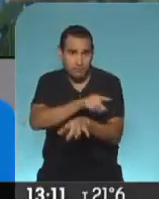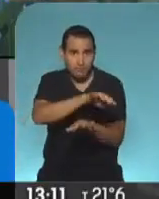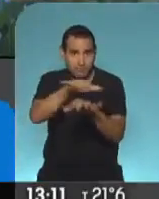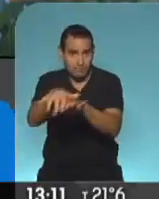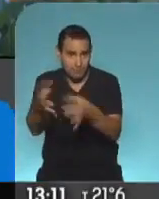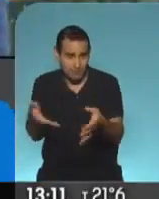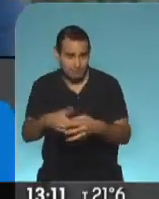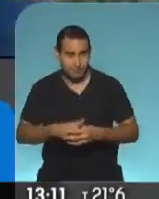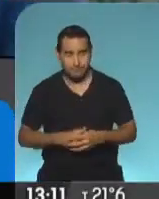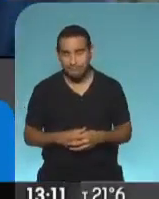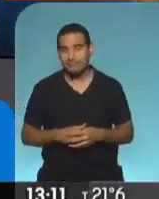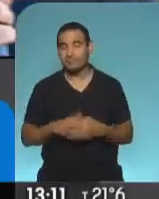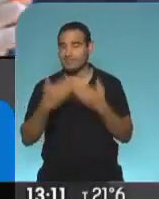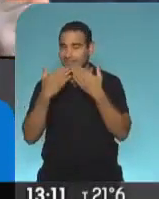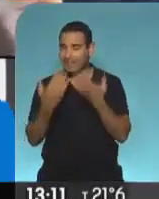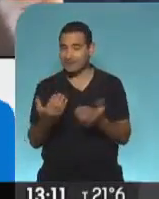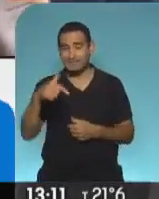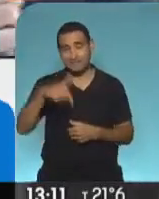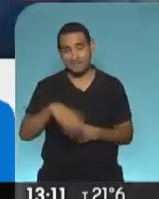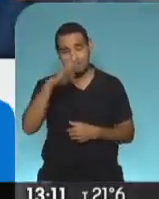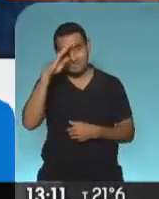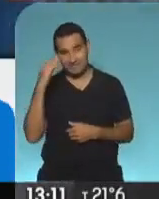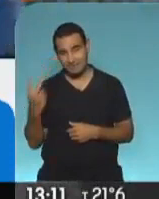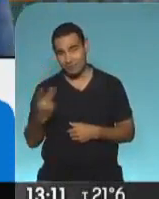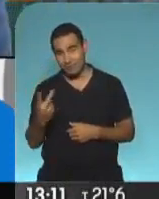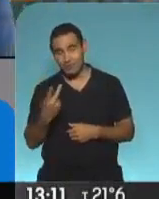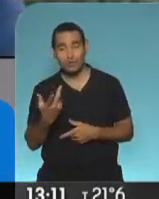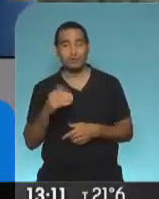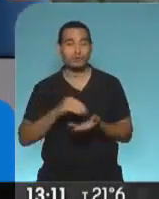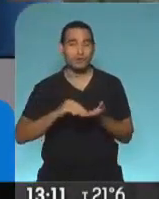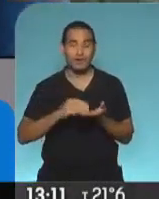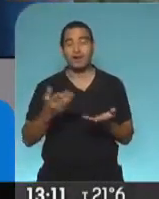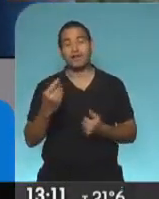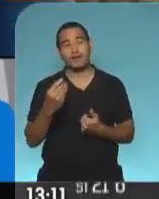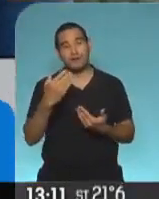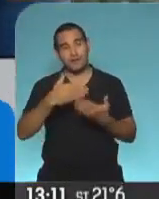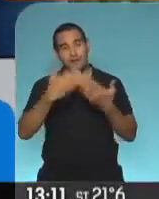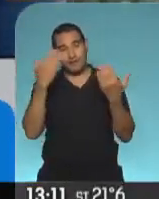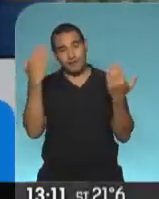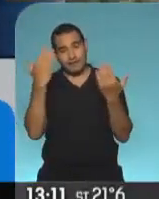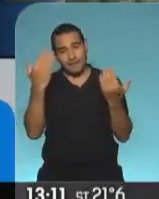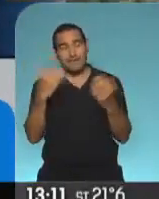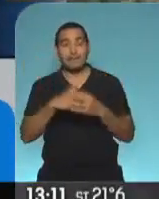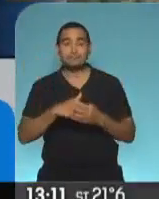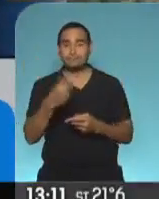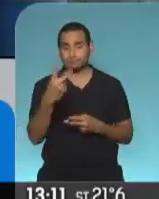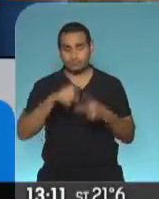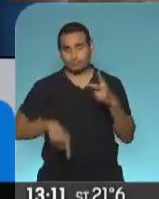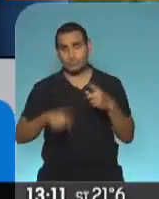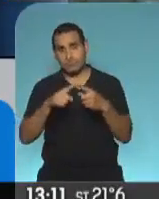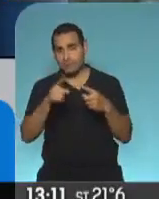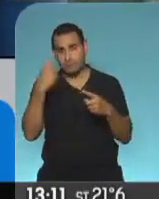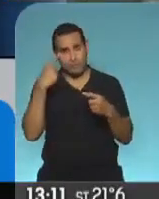doctor los está escuchando. Sí, gracias. Estamos junto a Silvia Fernández, doctor, feliz día. Quería dos temitas. A ver, el primero, coincidir con